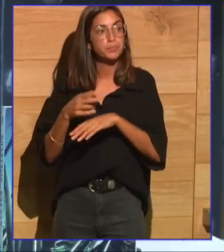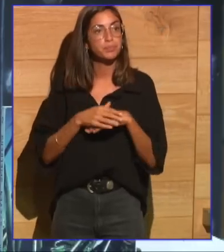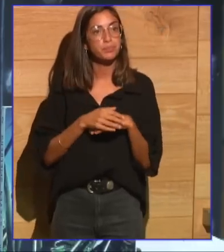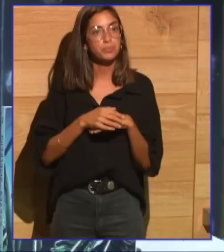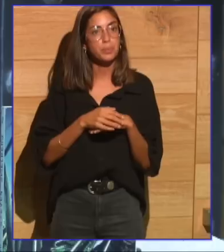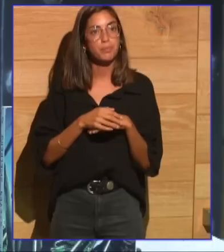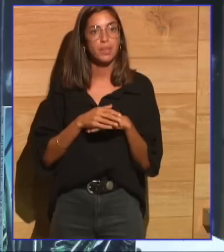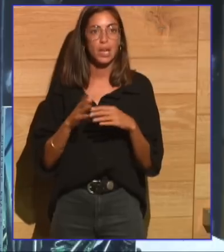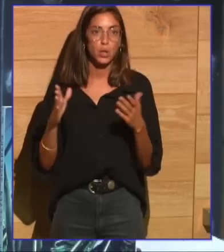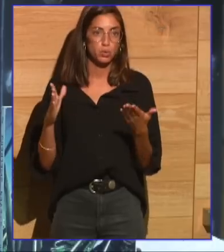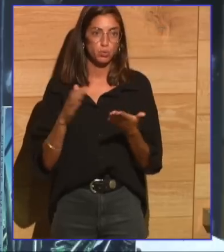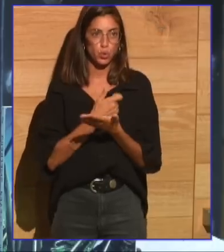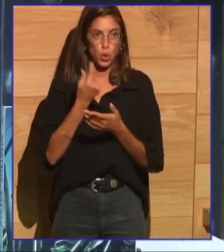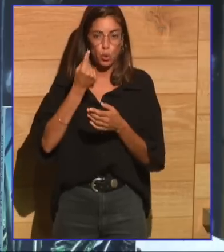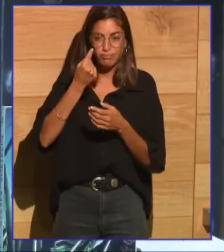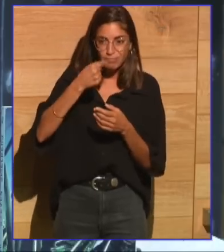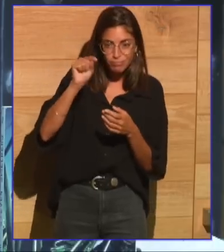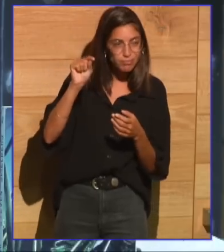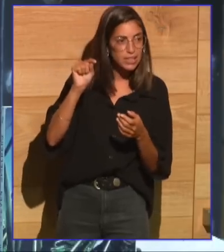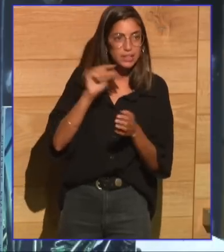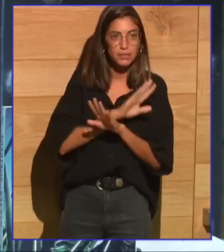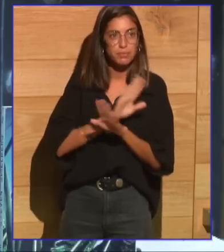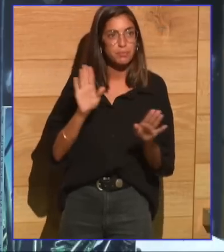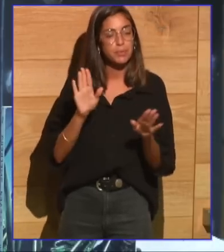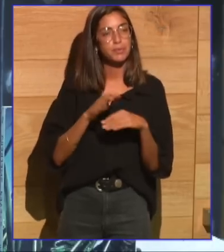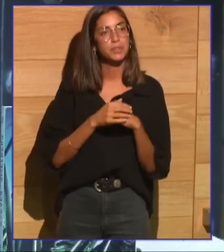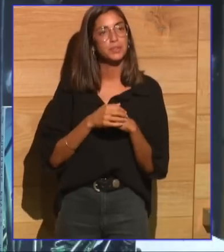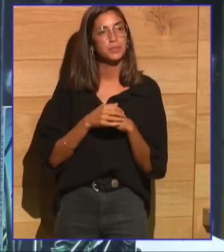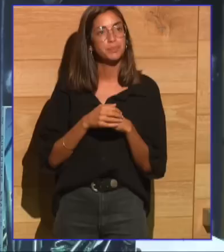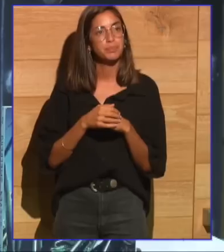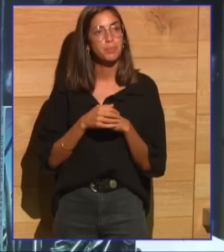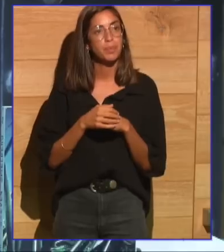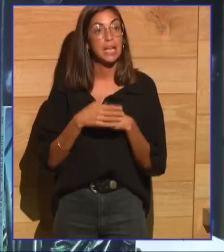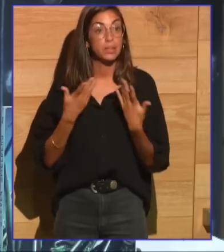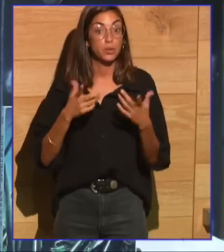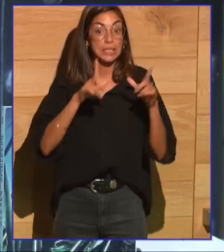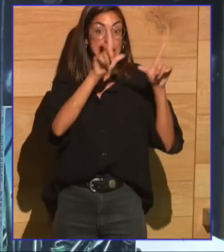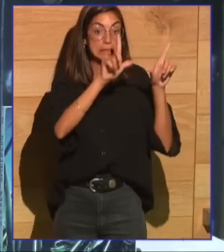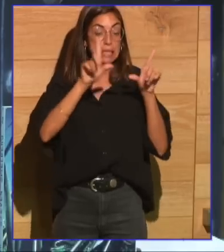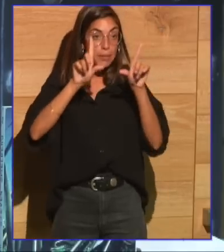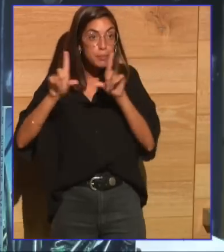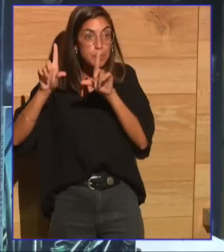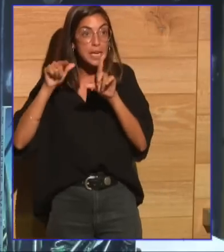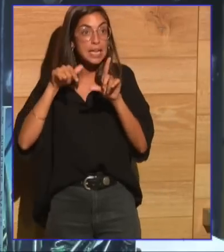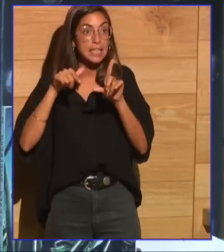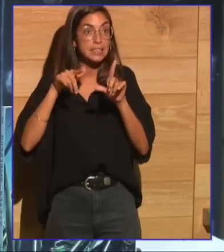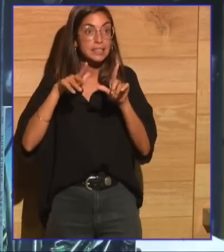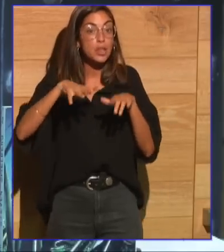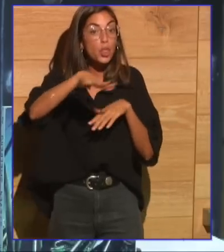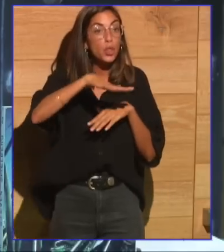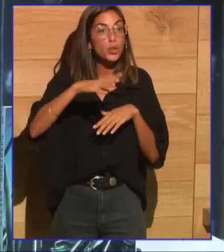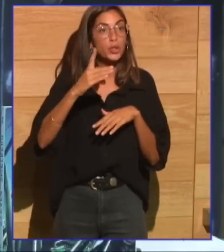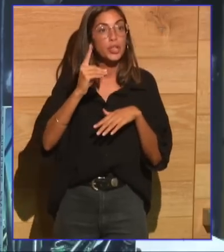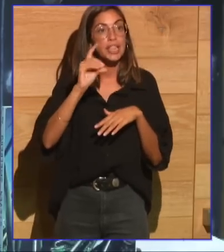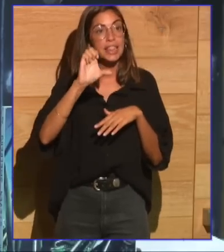directamente acentuado en la corriente y claro estas imágenes procedían de descartes de